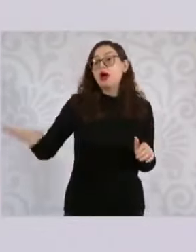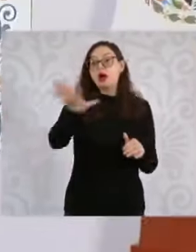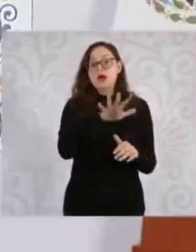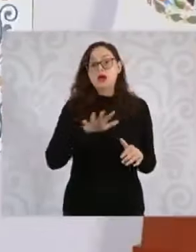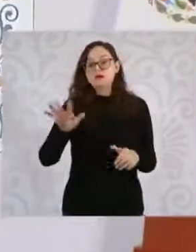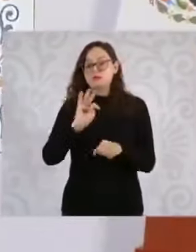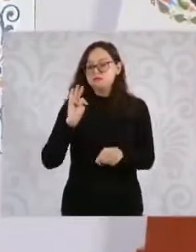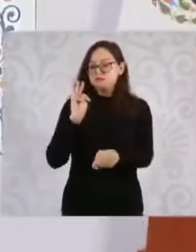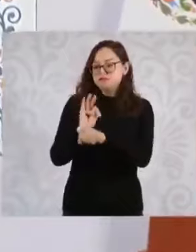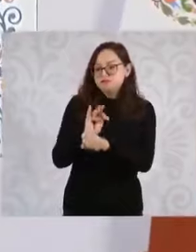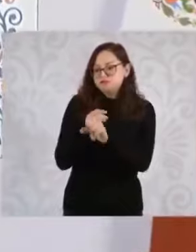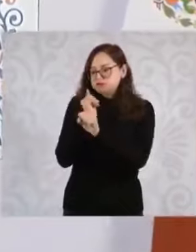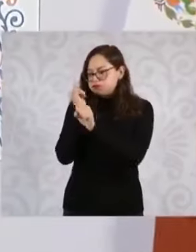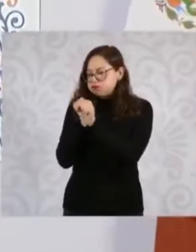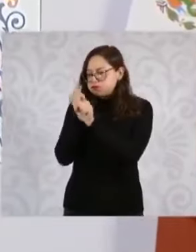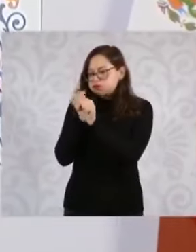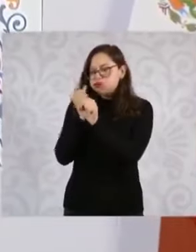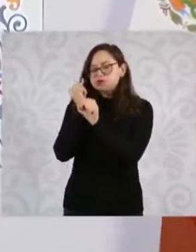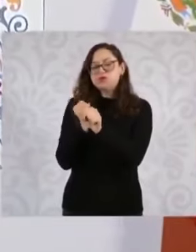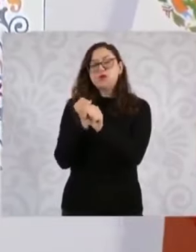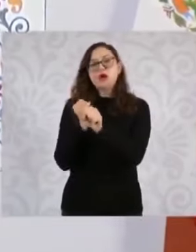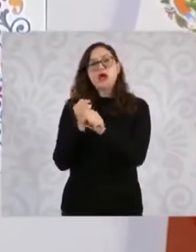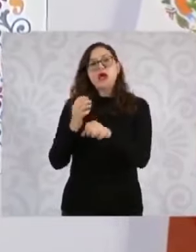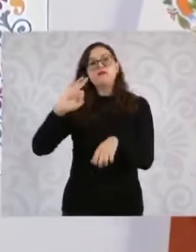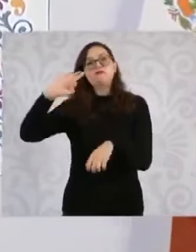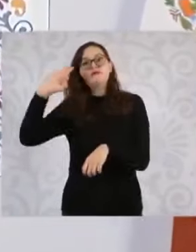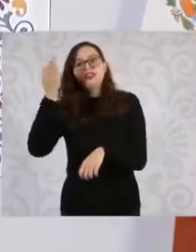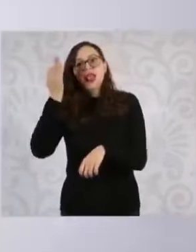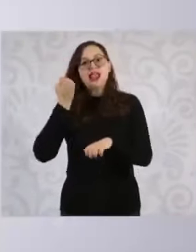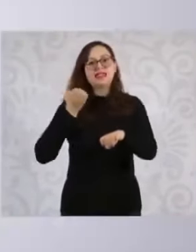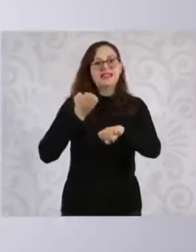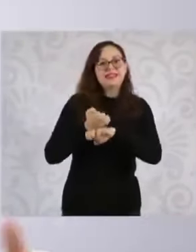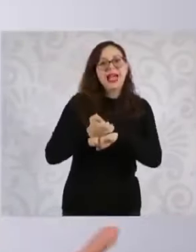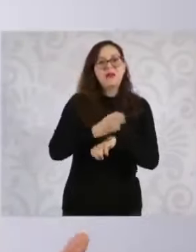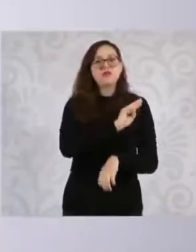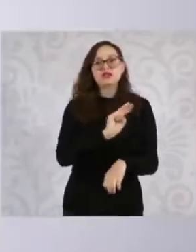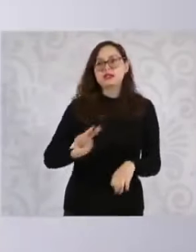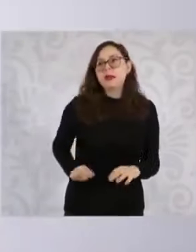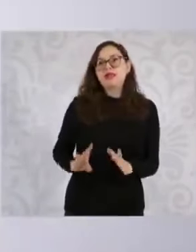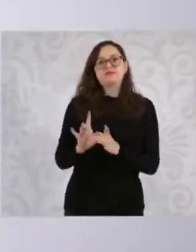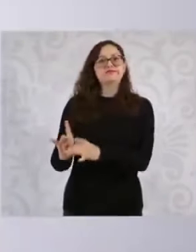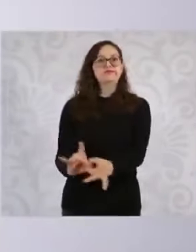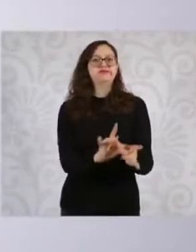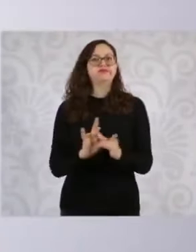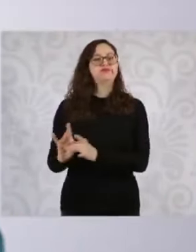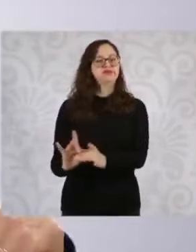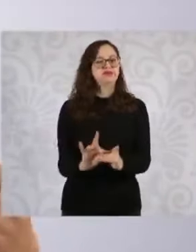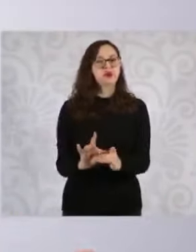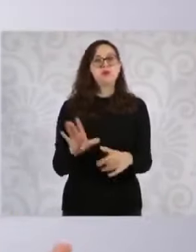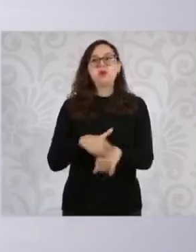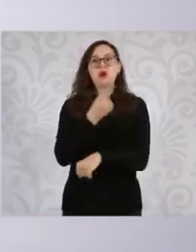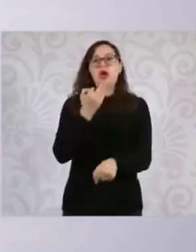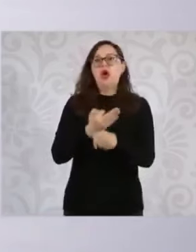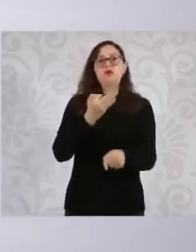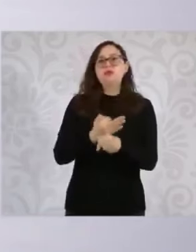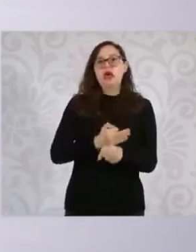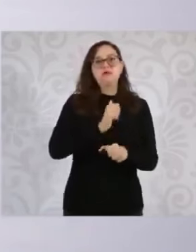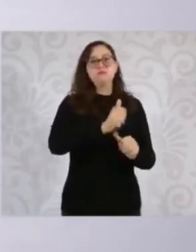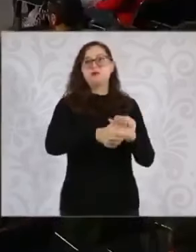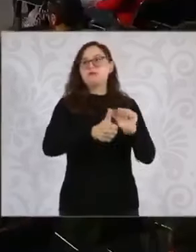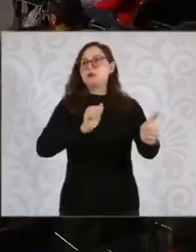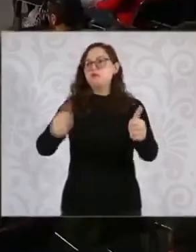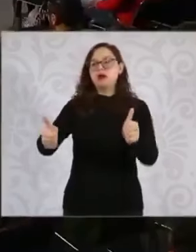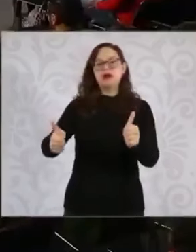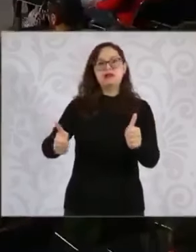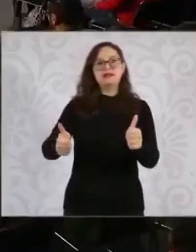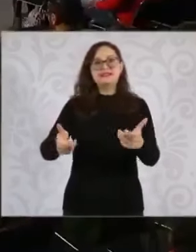Sheinbaum puntualizó que Chilpancingo no es uno de los municipios con más homicidios en México, pero señaló que se reforzará en ciertas localidades la